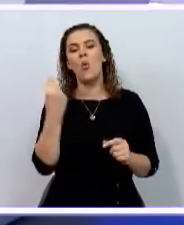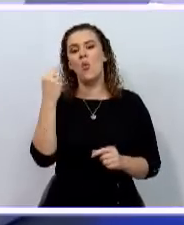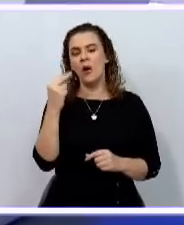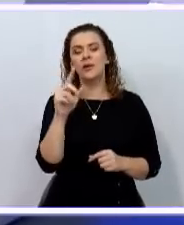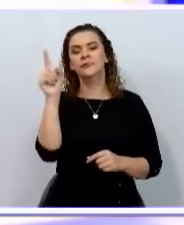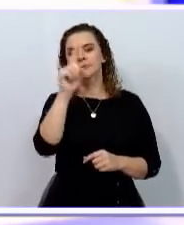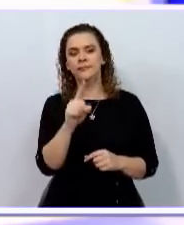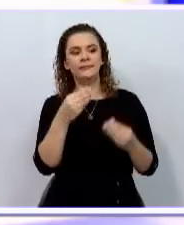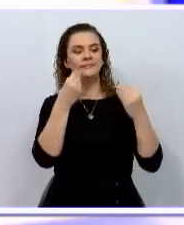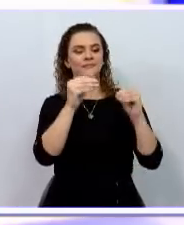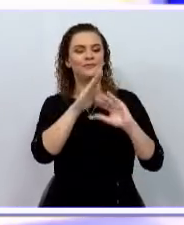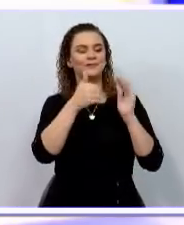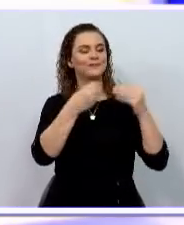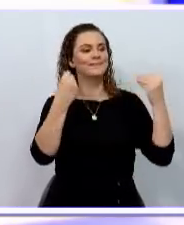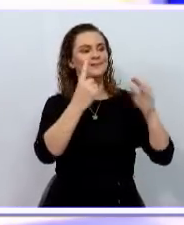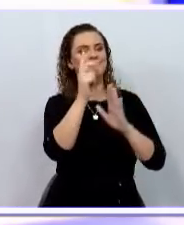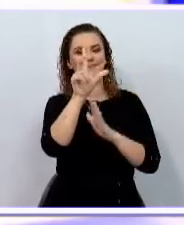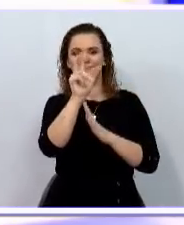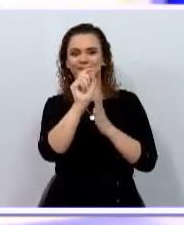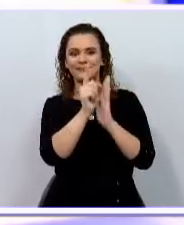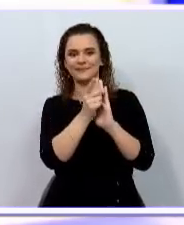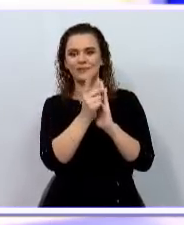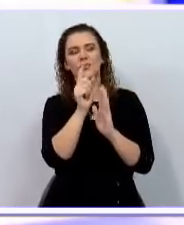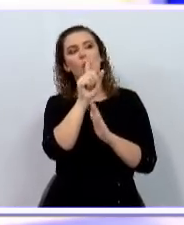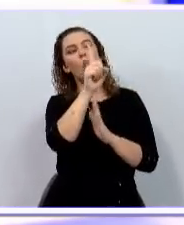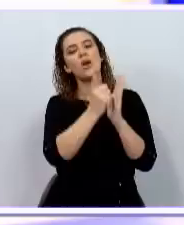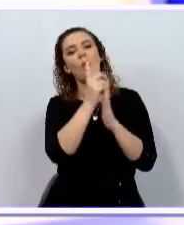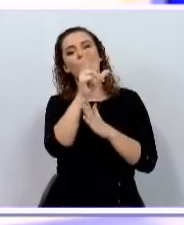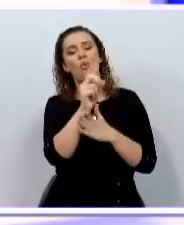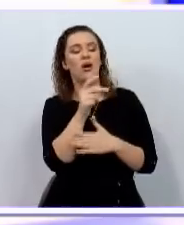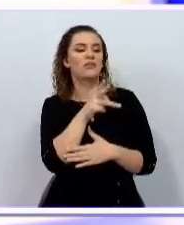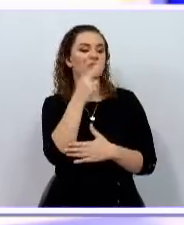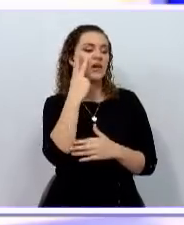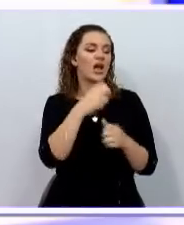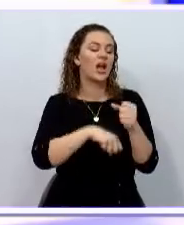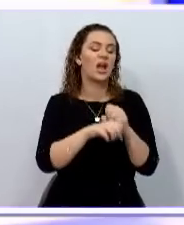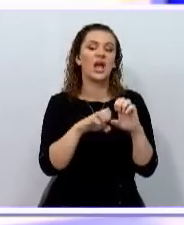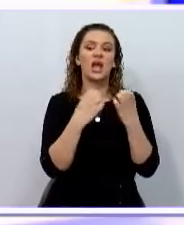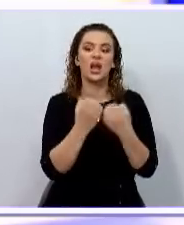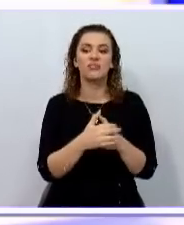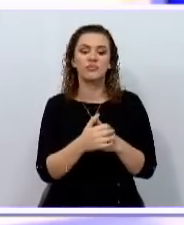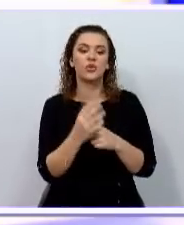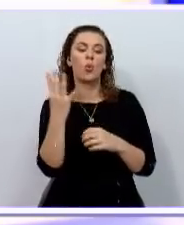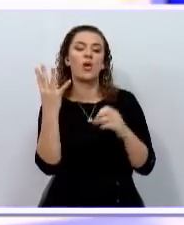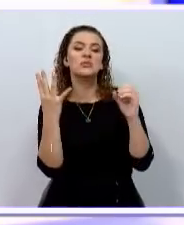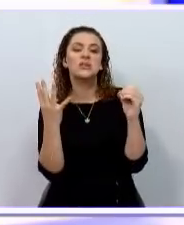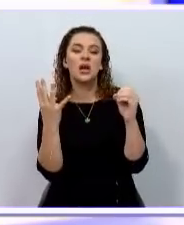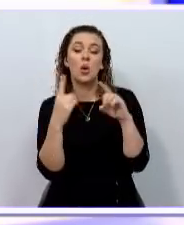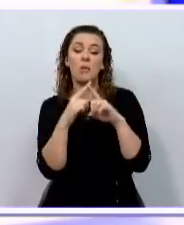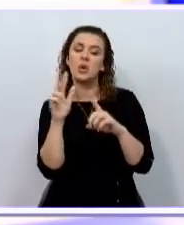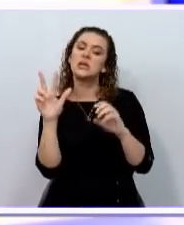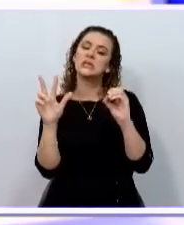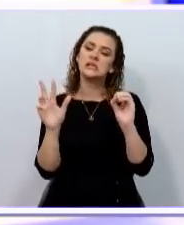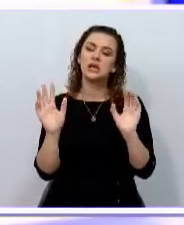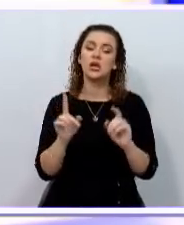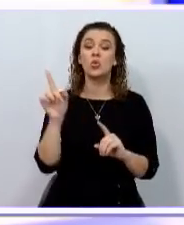noticia de que esa prisa vendió todo su boletaje en hora y media te acordás bueno hora y media para ir a ver un equipo arrancar cuatro cero pero el tres